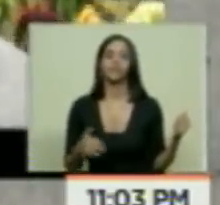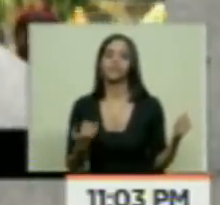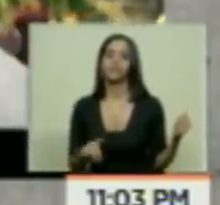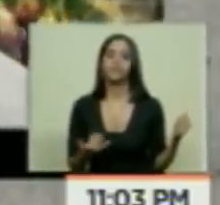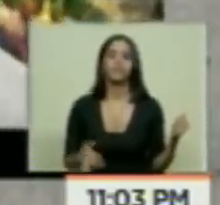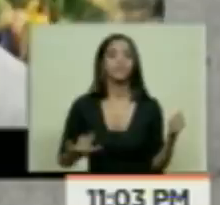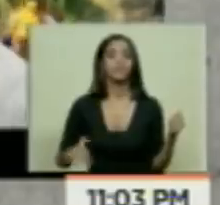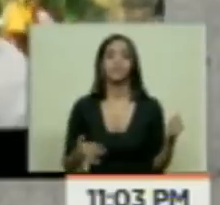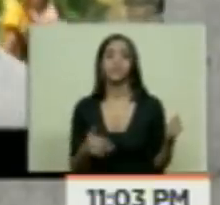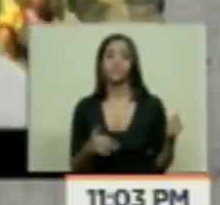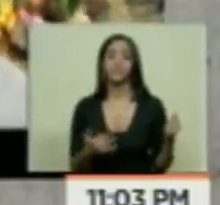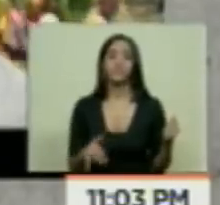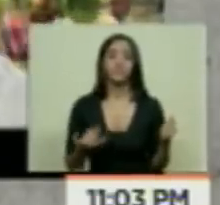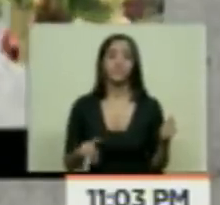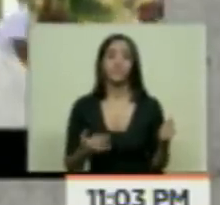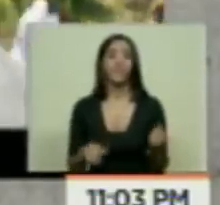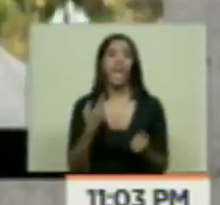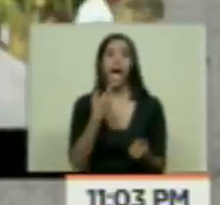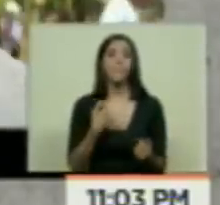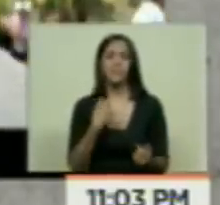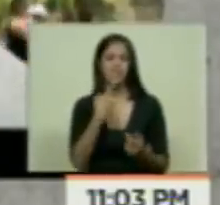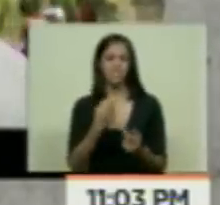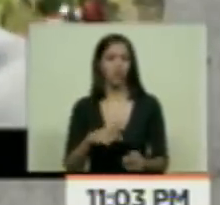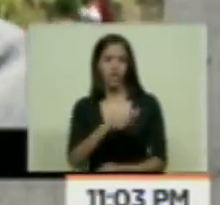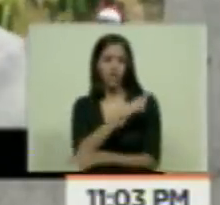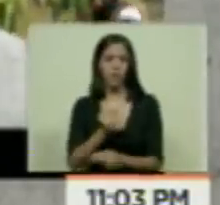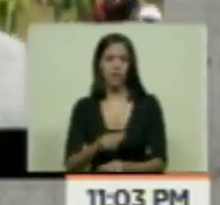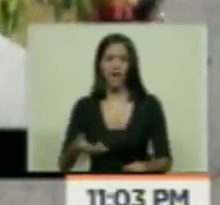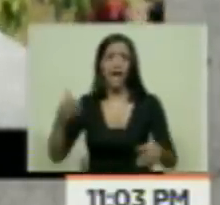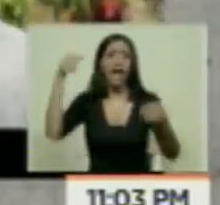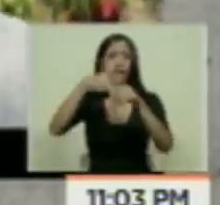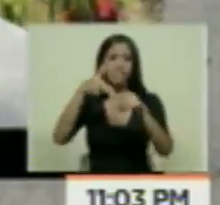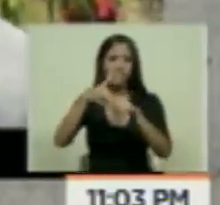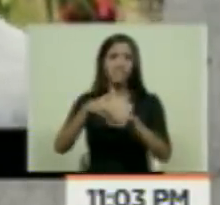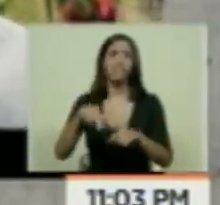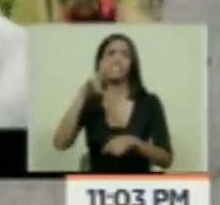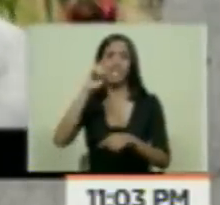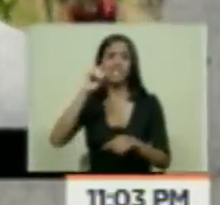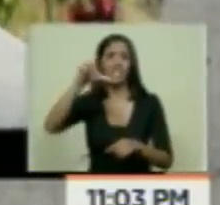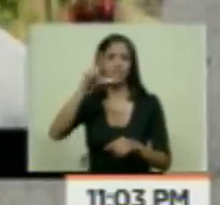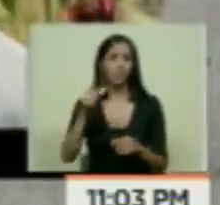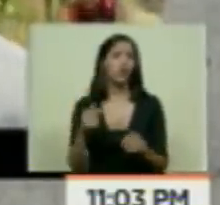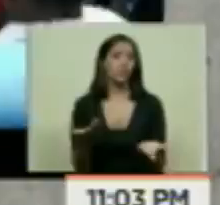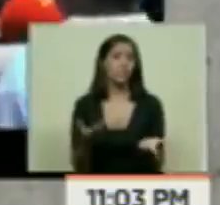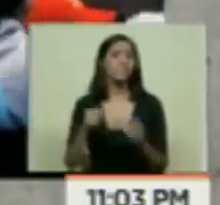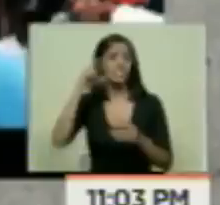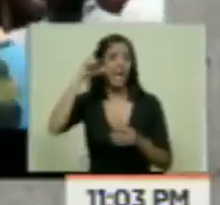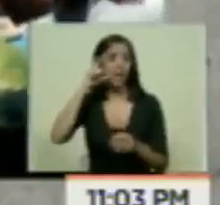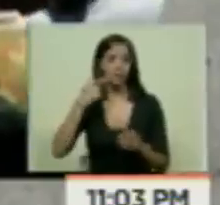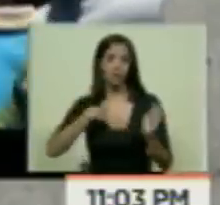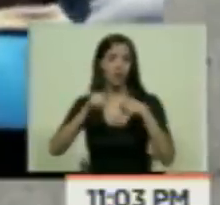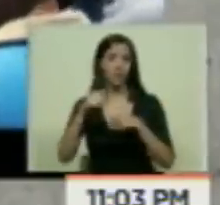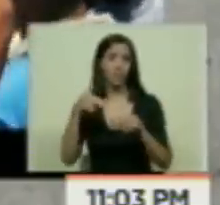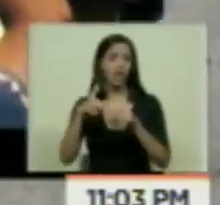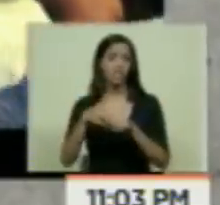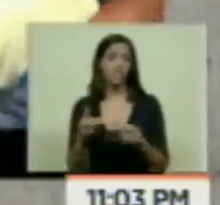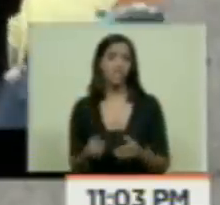Si me dan 15 días al mes gasolina por 30 litros diarios, está bien, yo con eso, porque yo no vendo gasolina, mano.